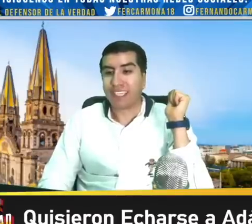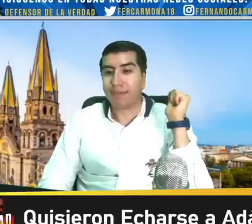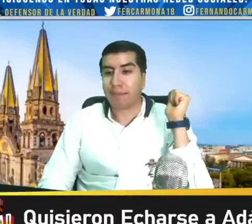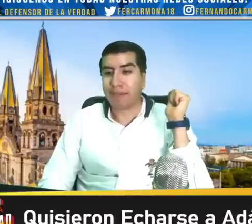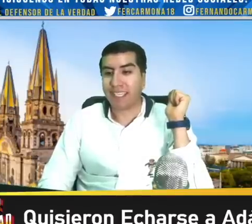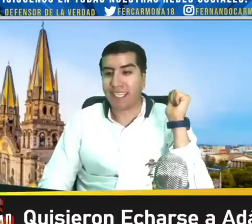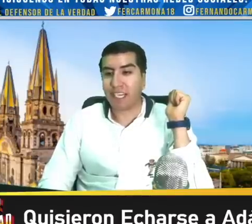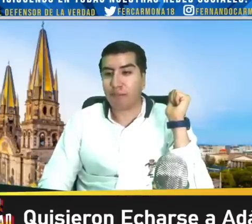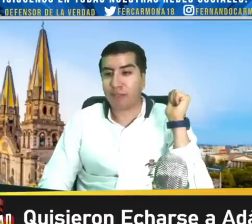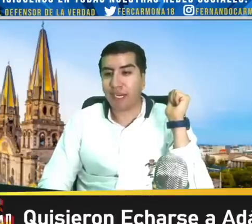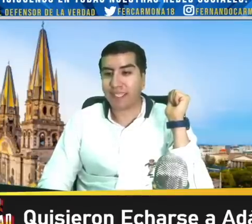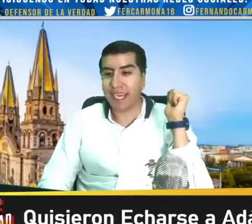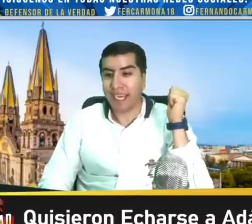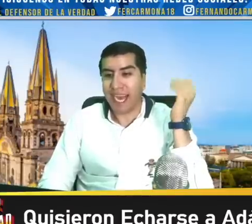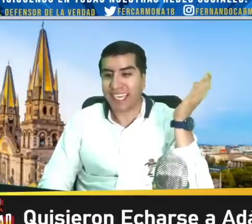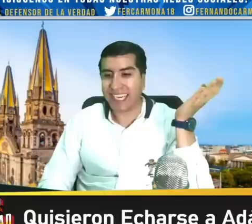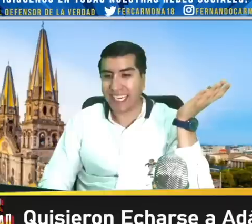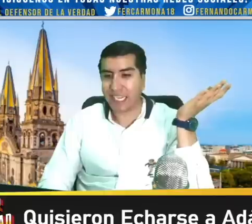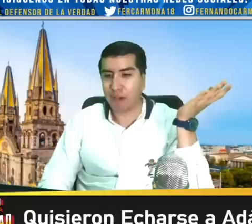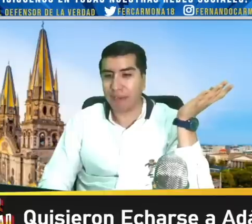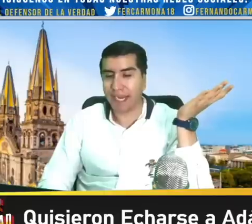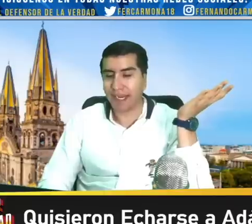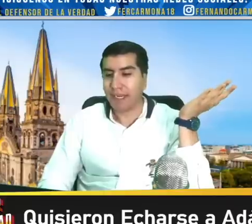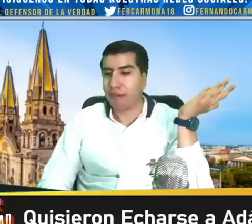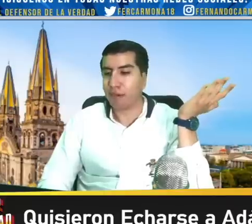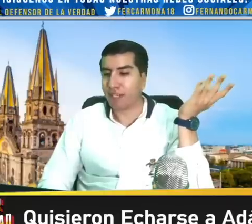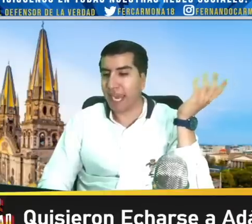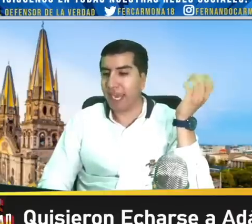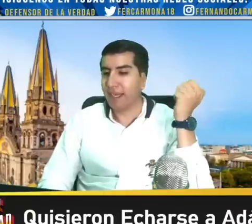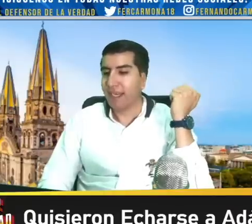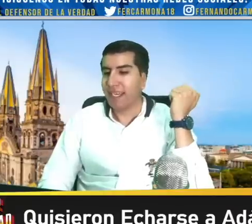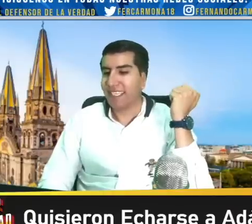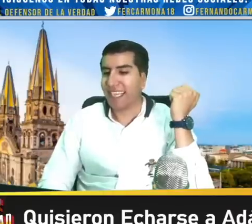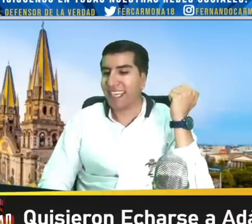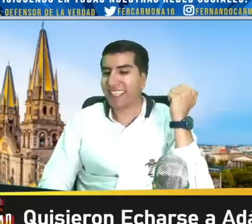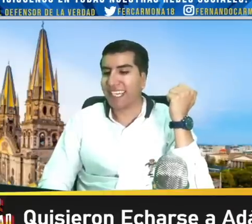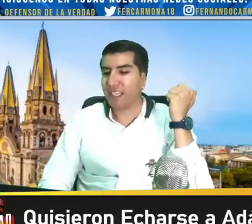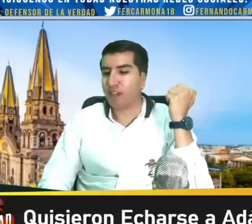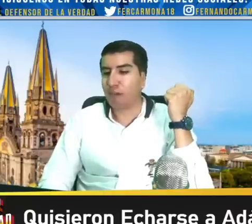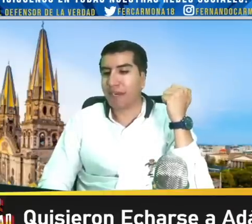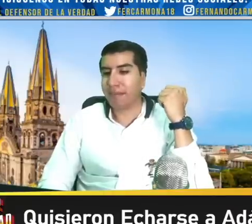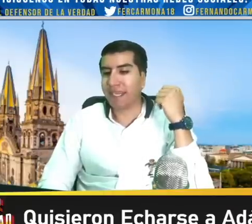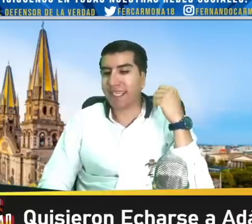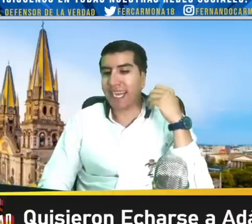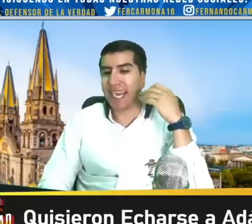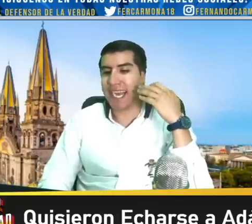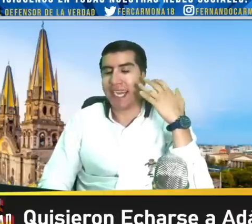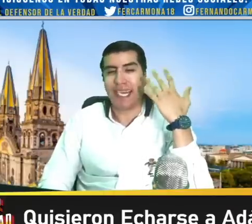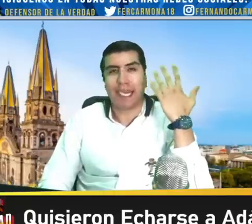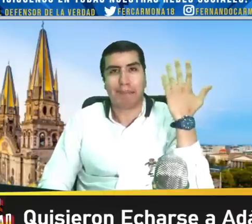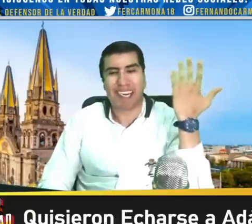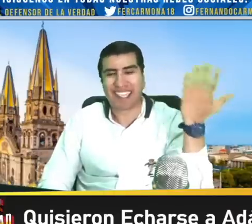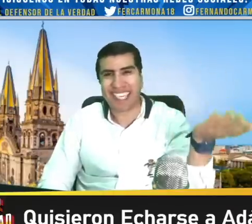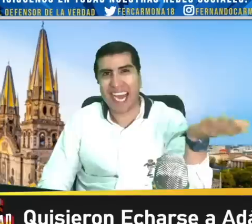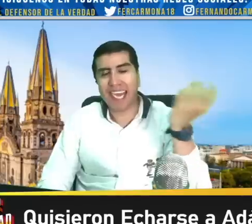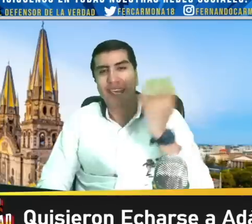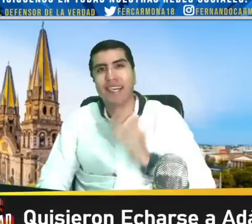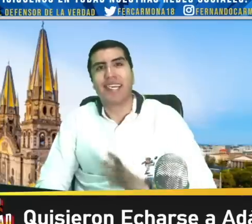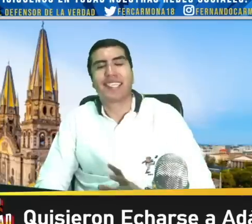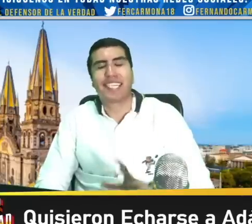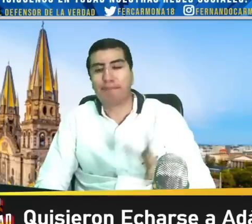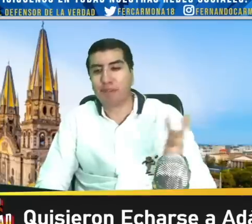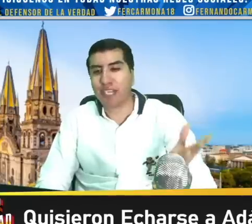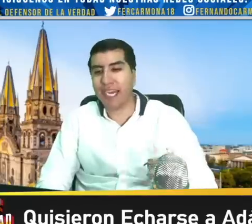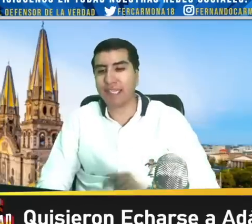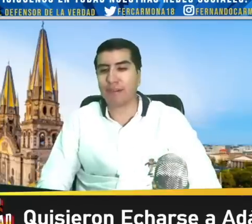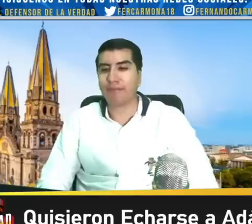con ese vicepresidente de Grupo Televisa, a quien le dijo: a ver, ¿por qué estás siendo completamente parcial?